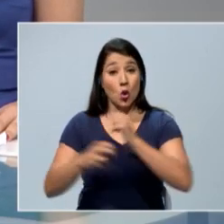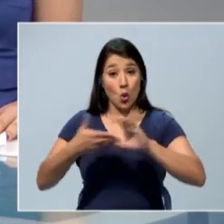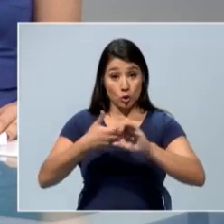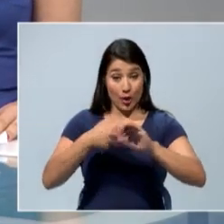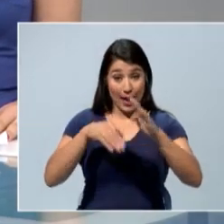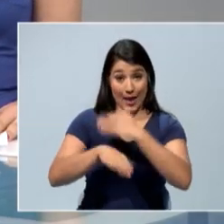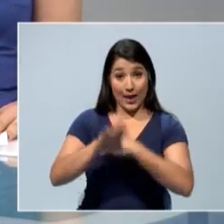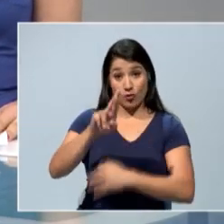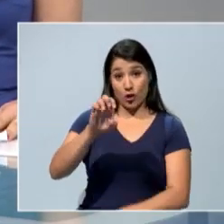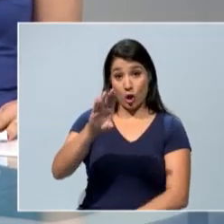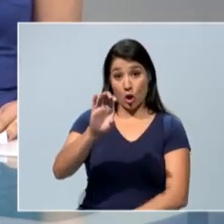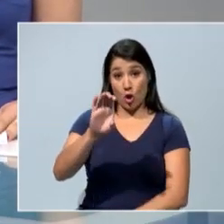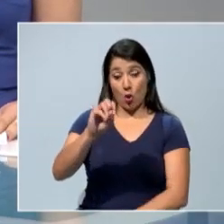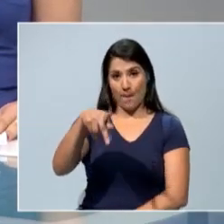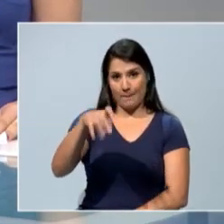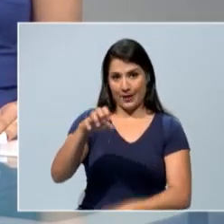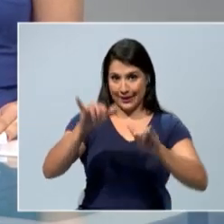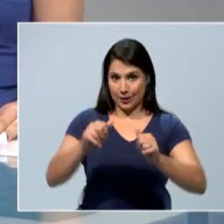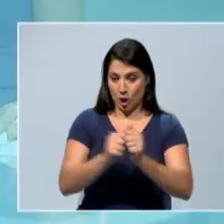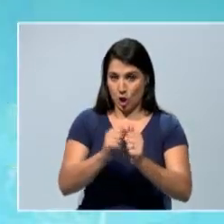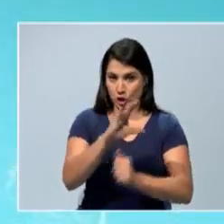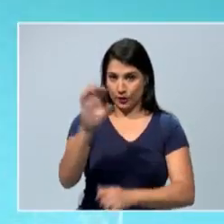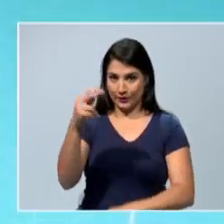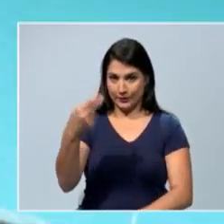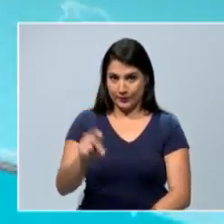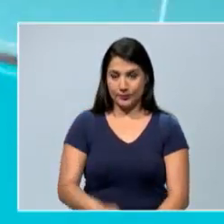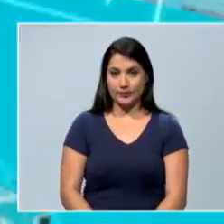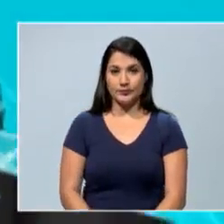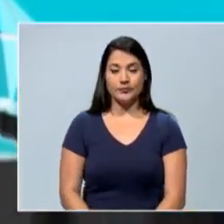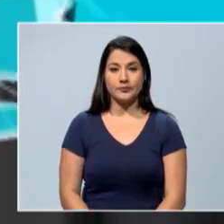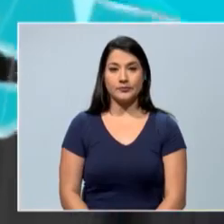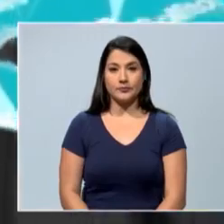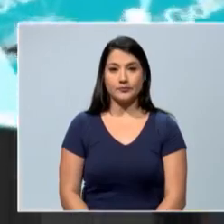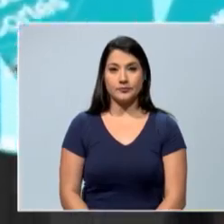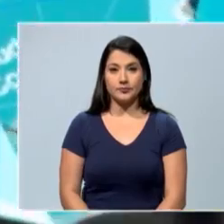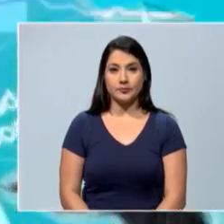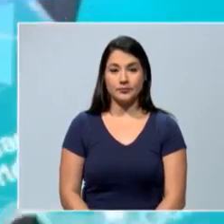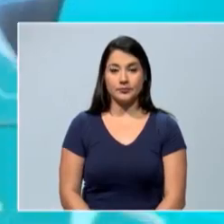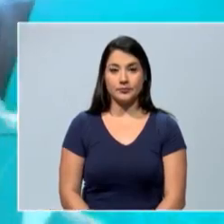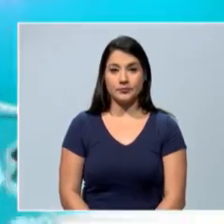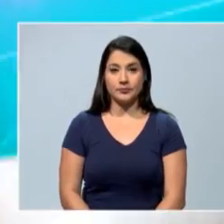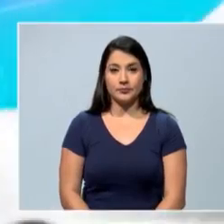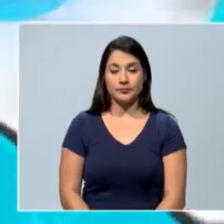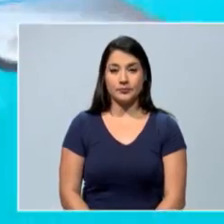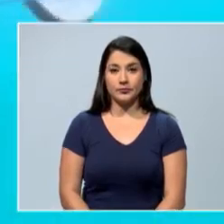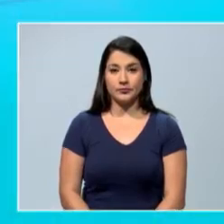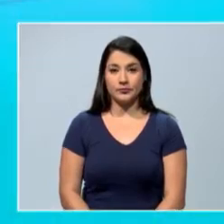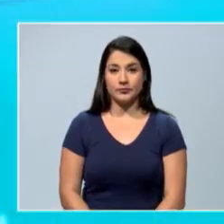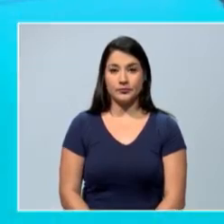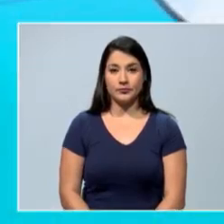en la señal de Costa Rica Noticias.